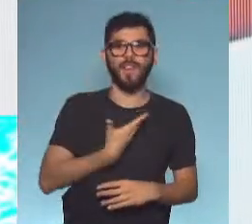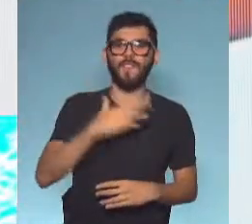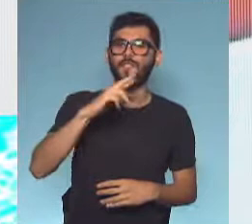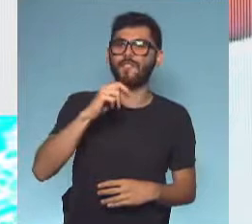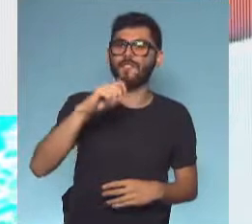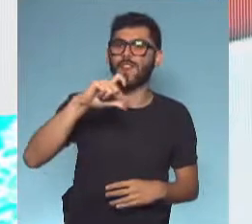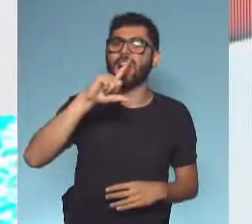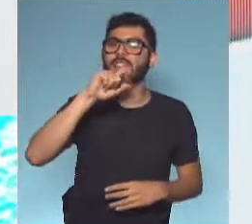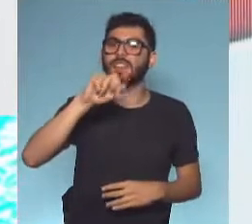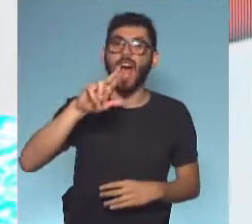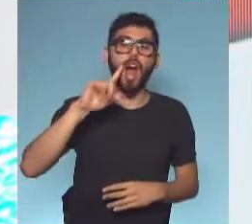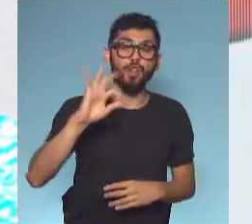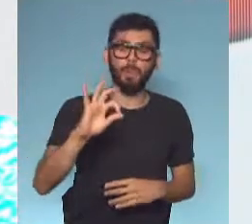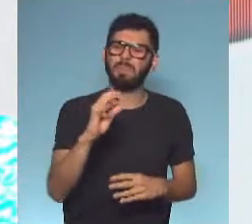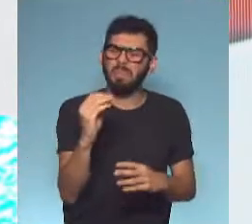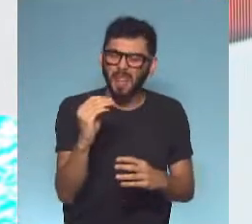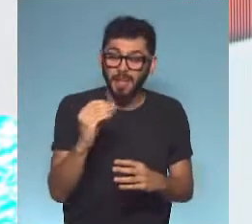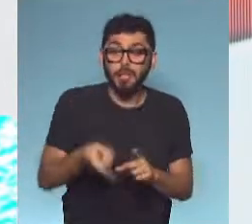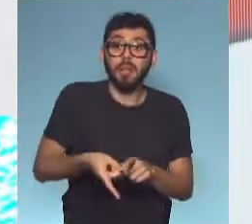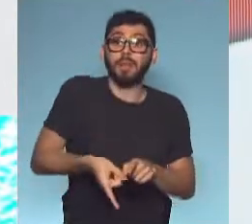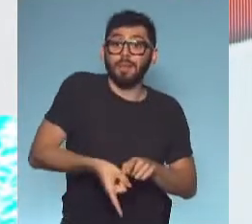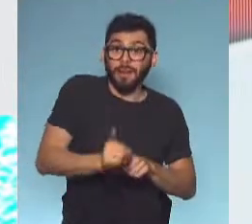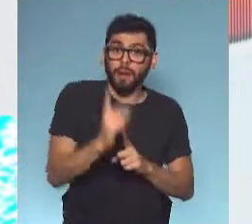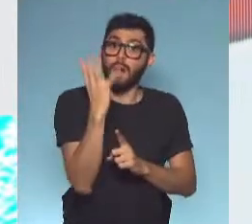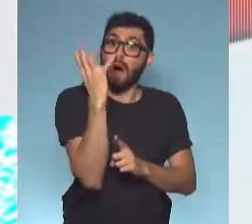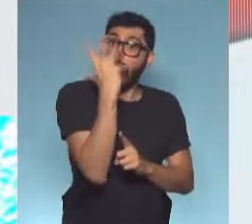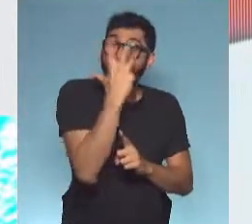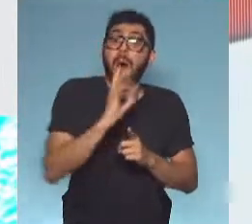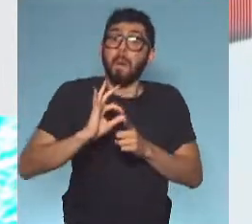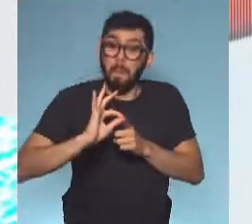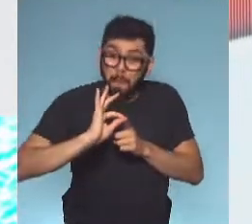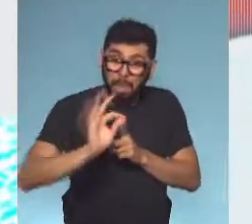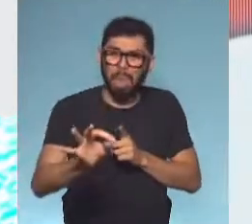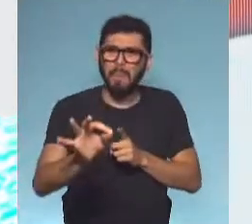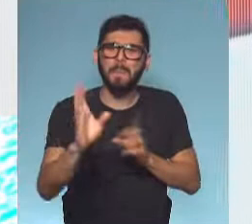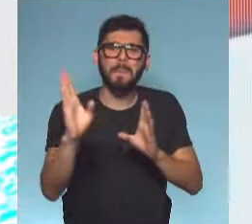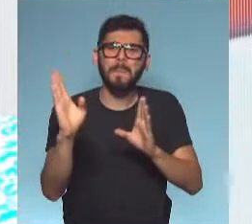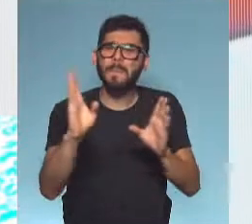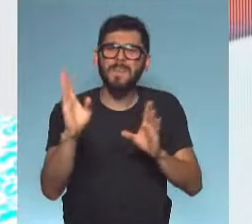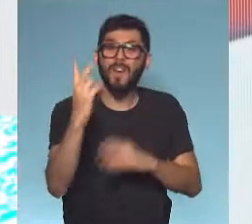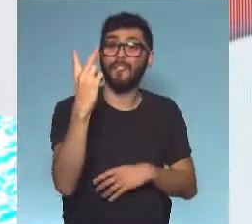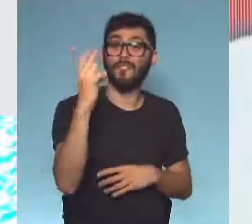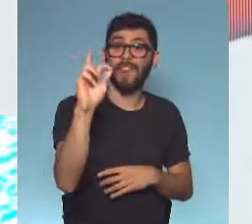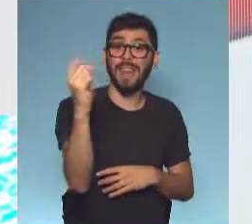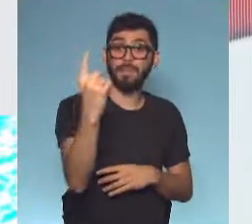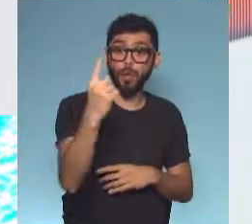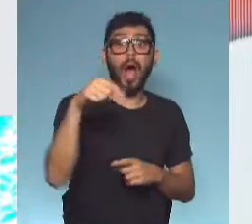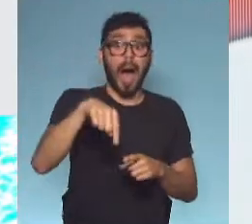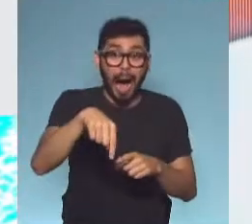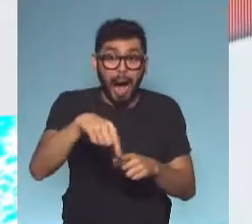minutos en el que después de un orgasmo con eyaculación esperamos más o menos 20 minutos para volver a tener